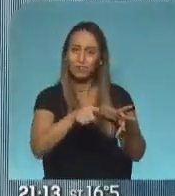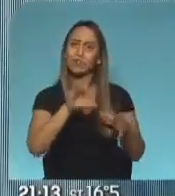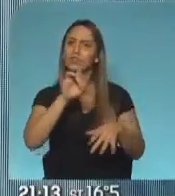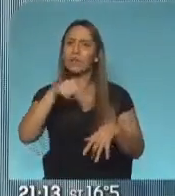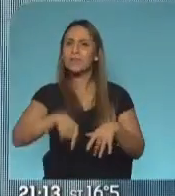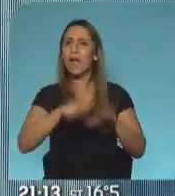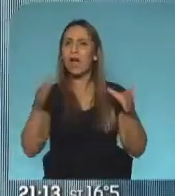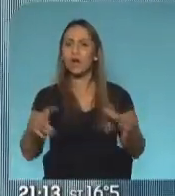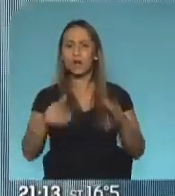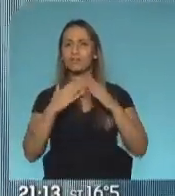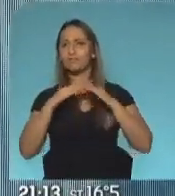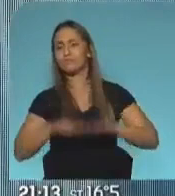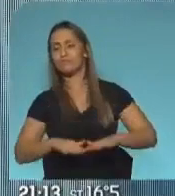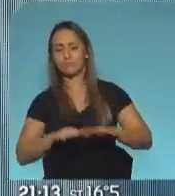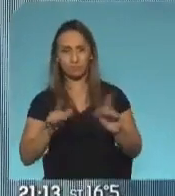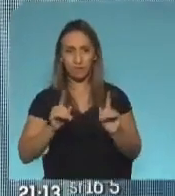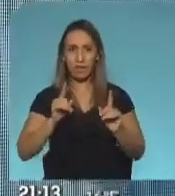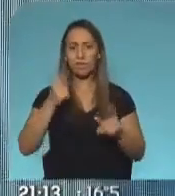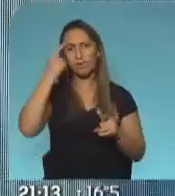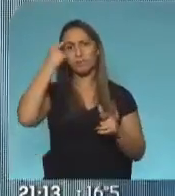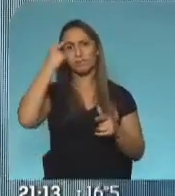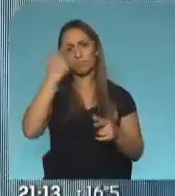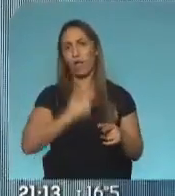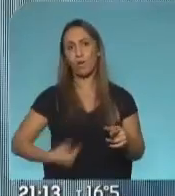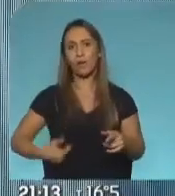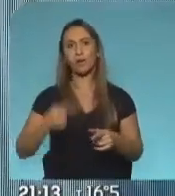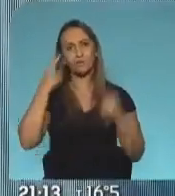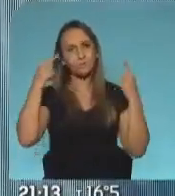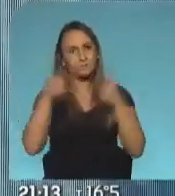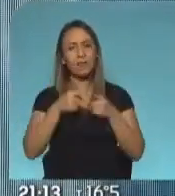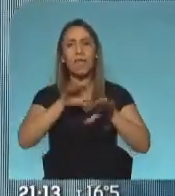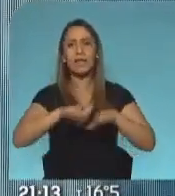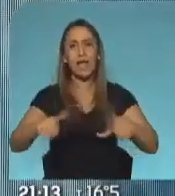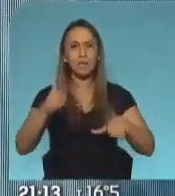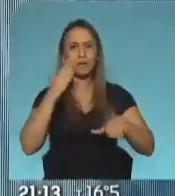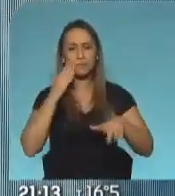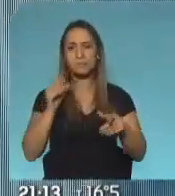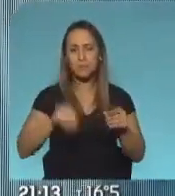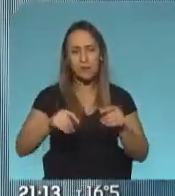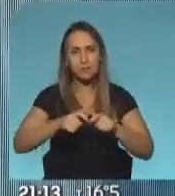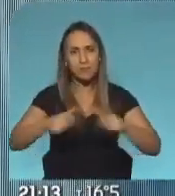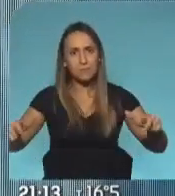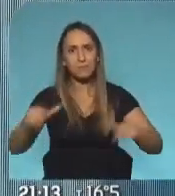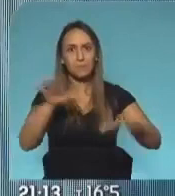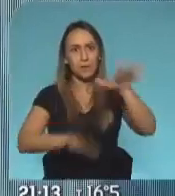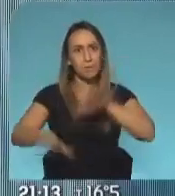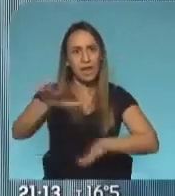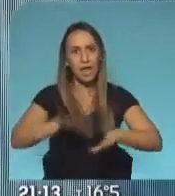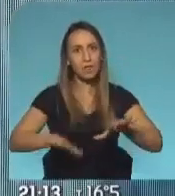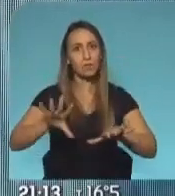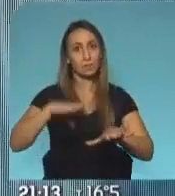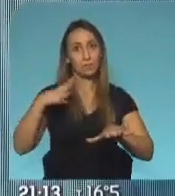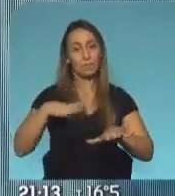de aislamiento la idea gubernamental es extender la red de camas preparar el sistema sanitario sino también debe ser